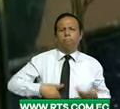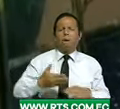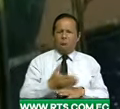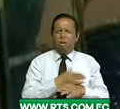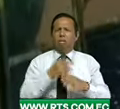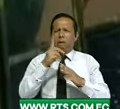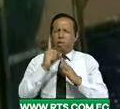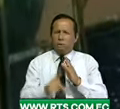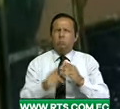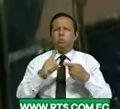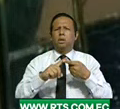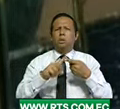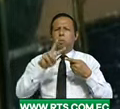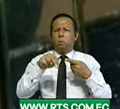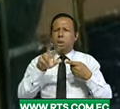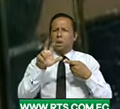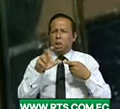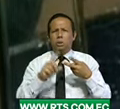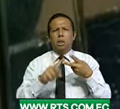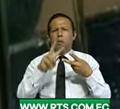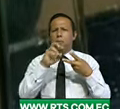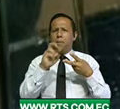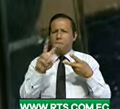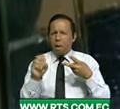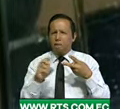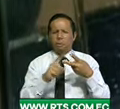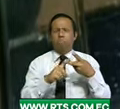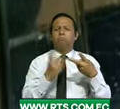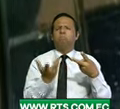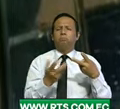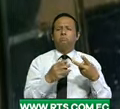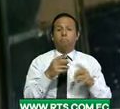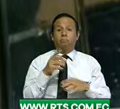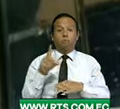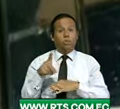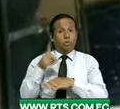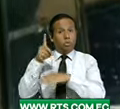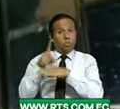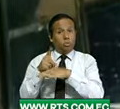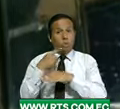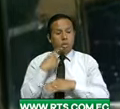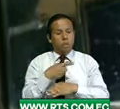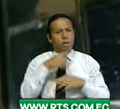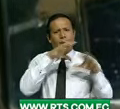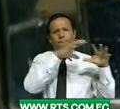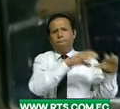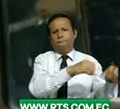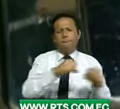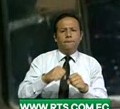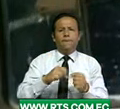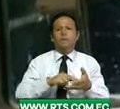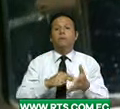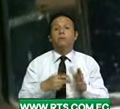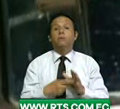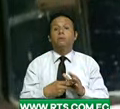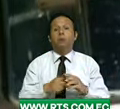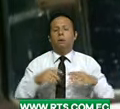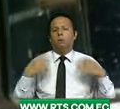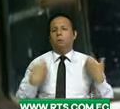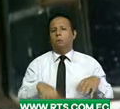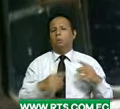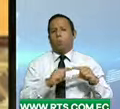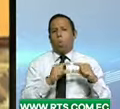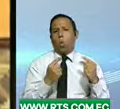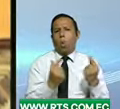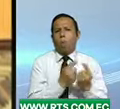años 2013 y 2020. El director de la DIJÍN señaló que el secuestro fue una retaliación de los grupos terroristas al